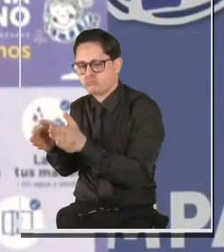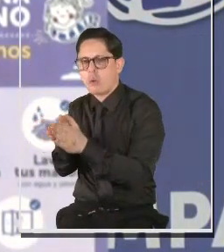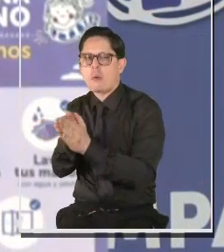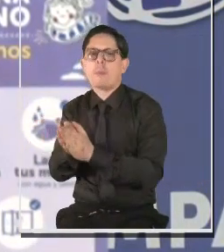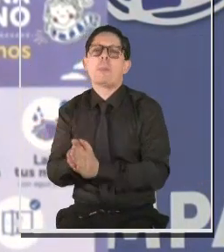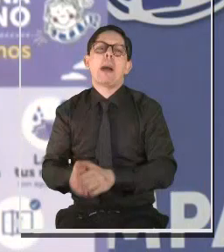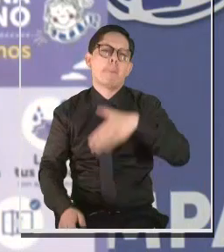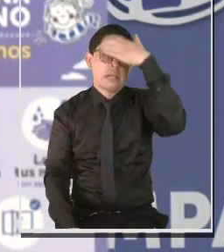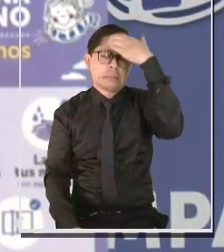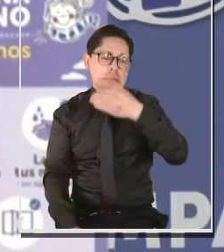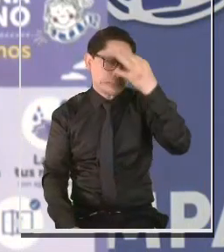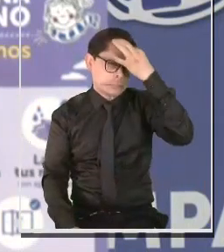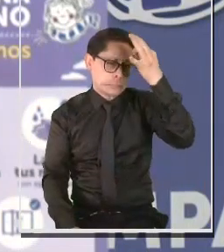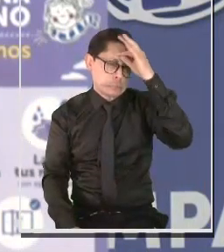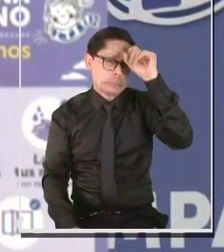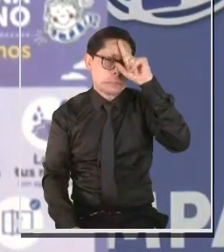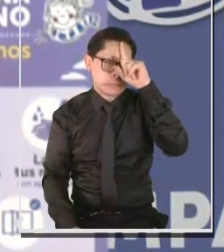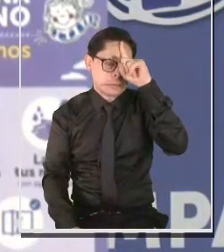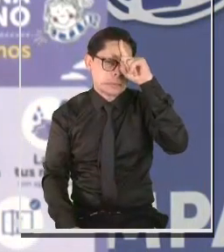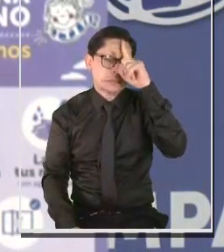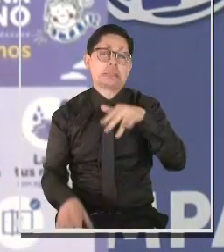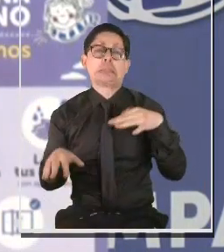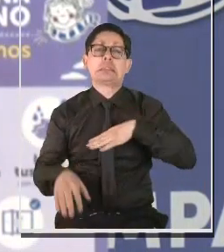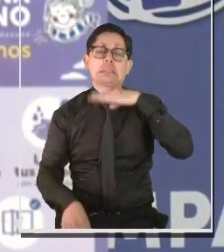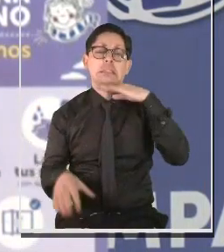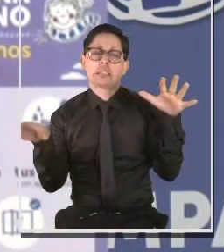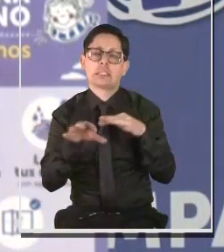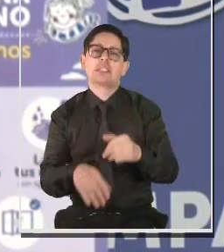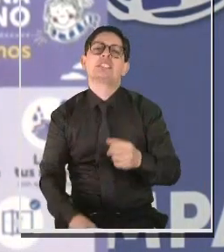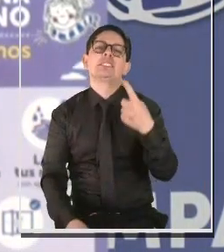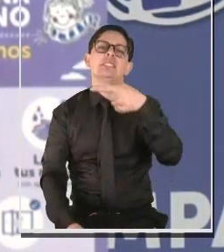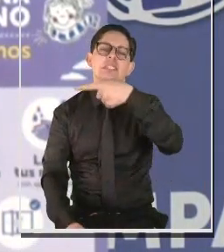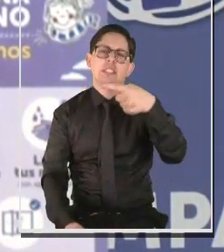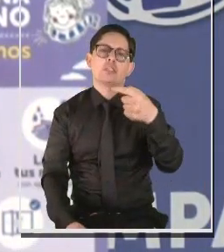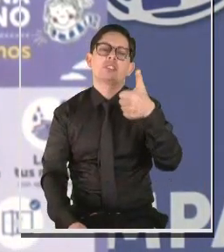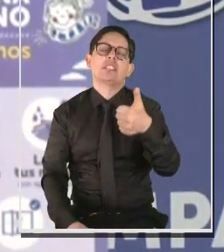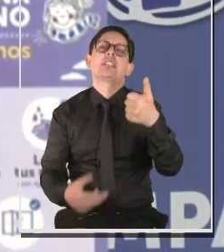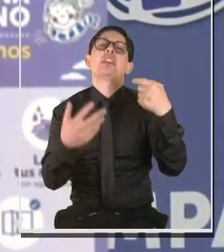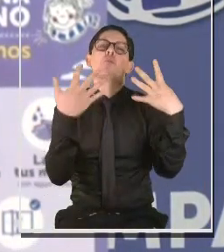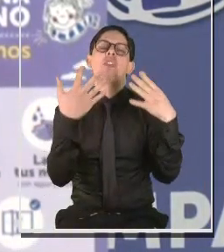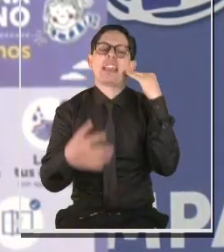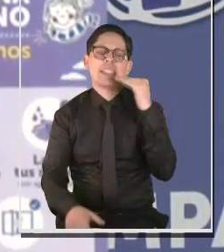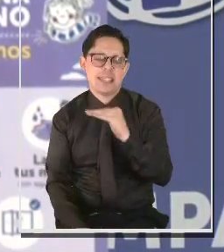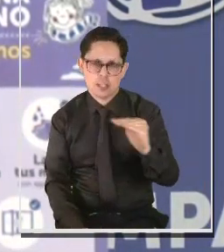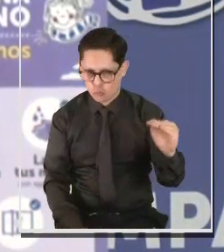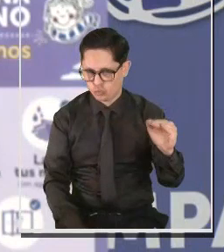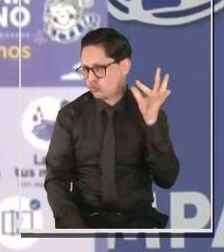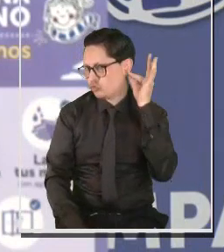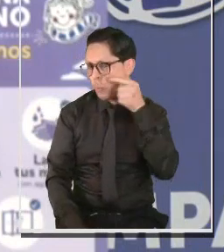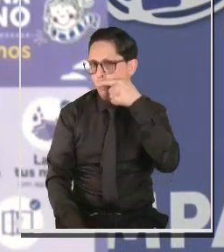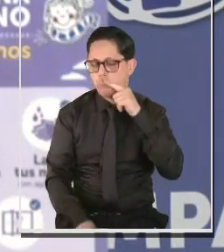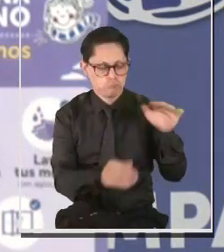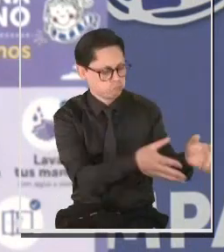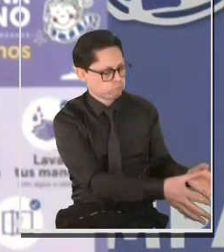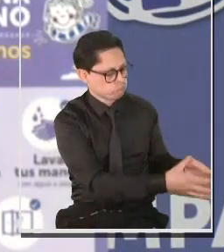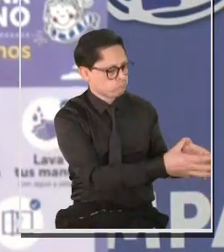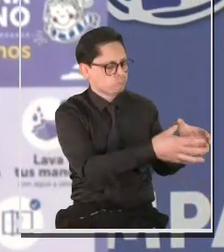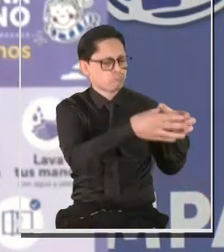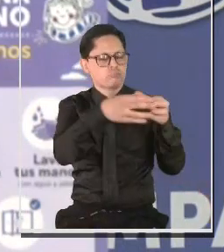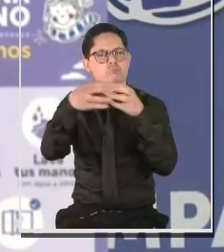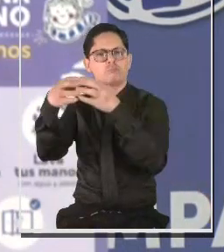críticos acumulados a la fecha de los cuales 169 niños y niñas han sido trasladados